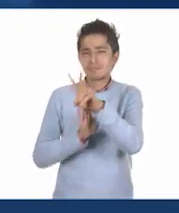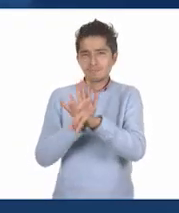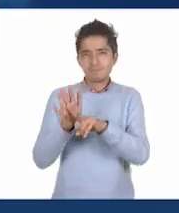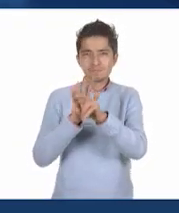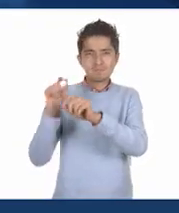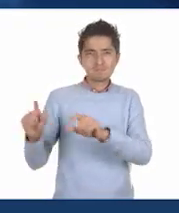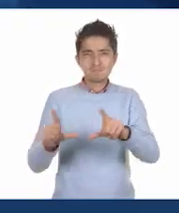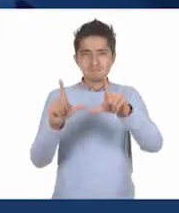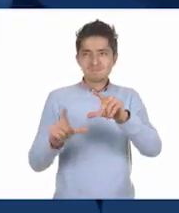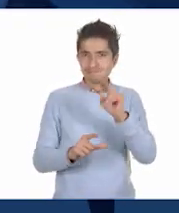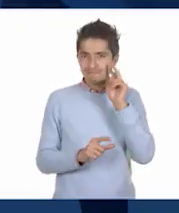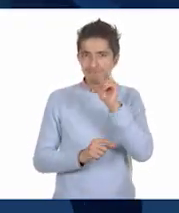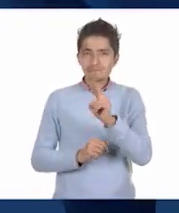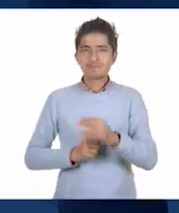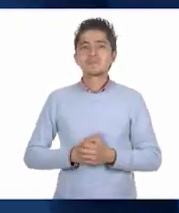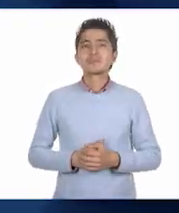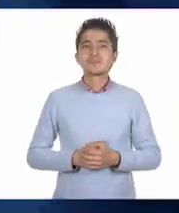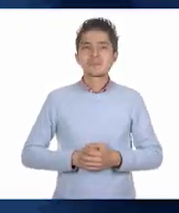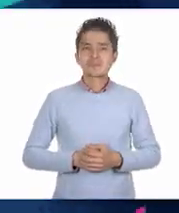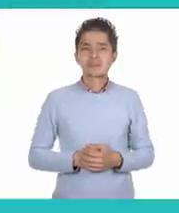siguiente video!